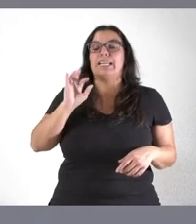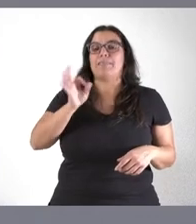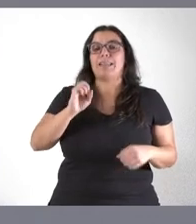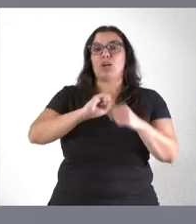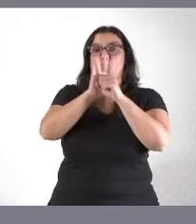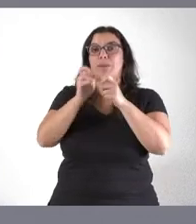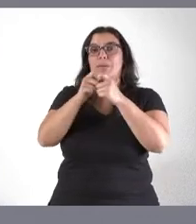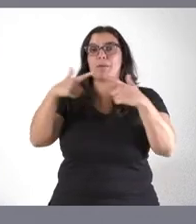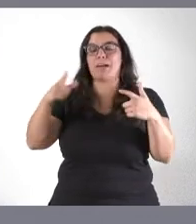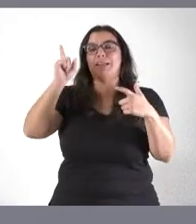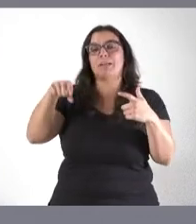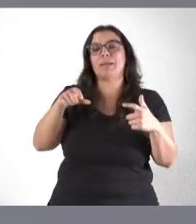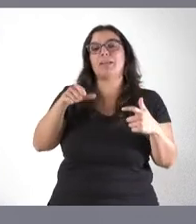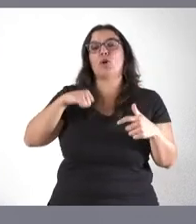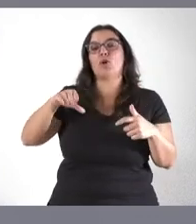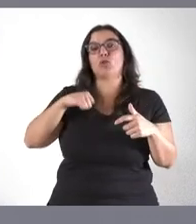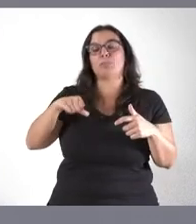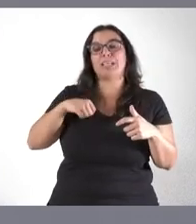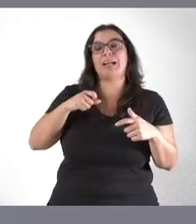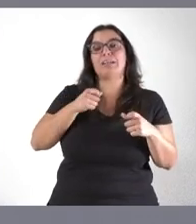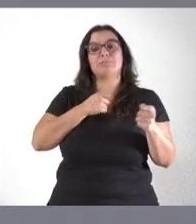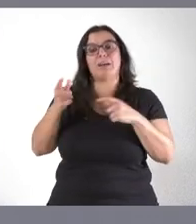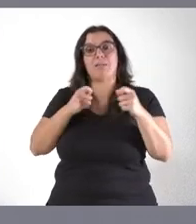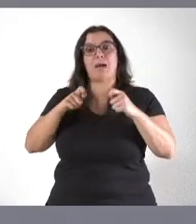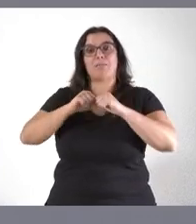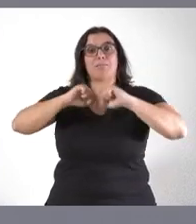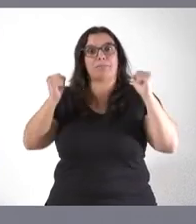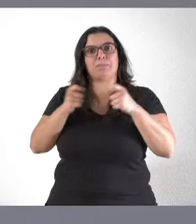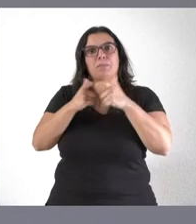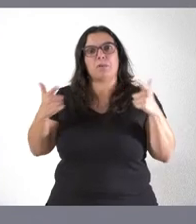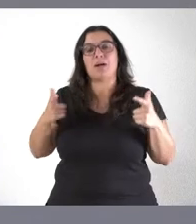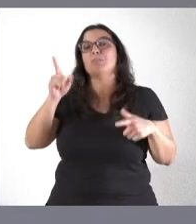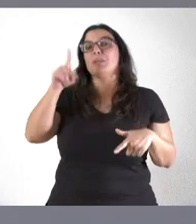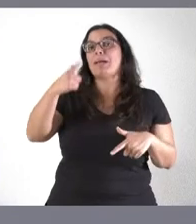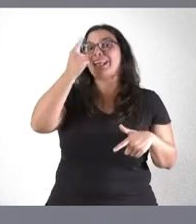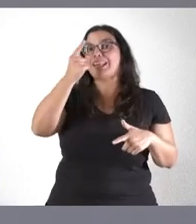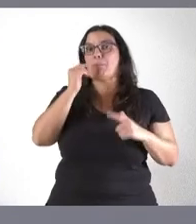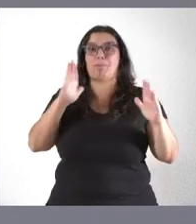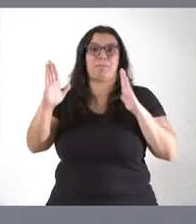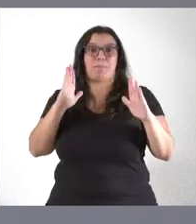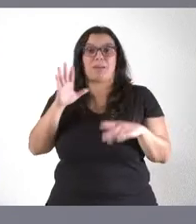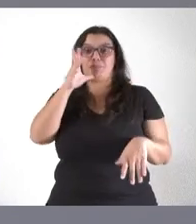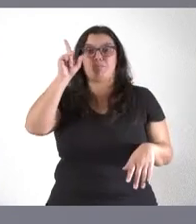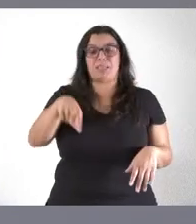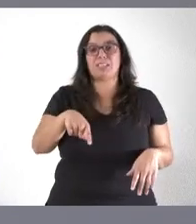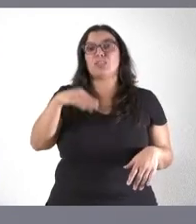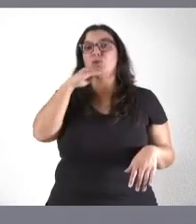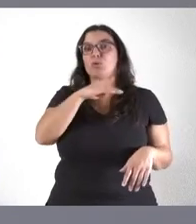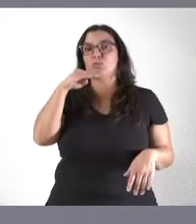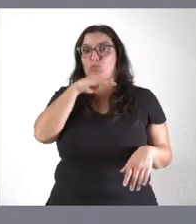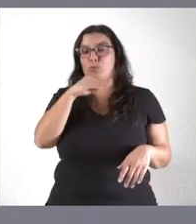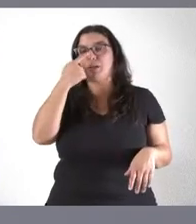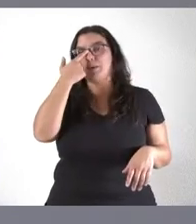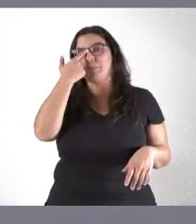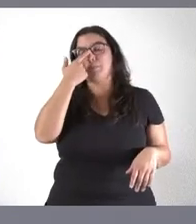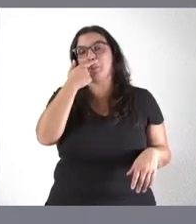covid como de la gripe estacional en estos momentos en este mes de octubre quizás adelantado a